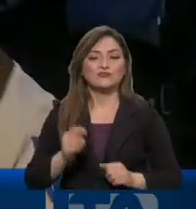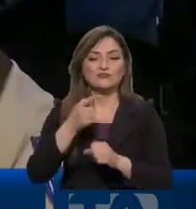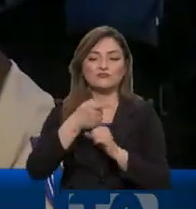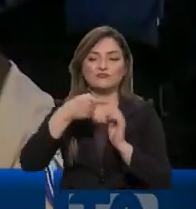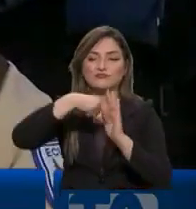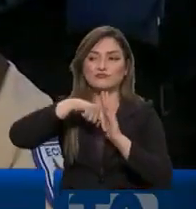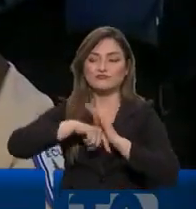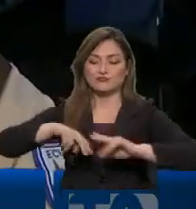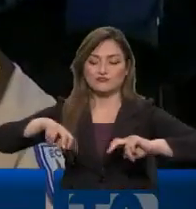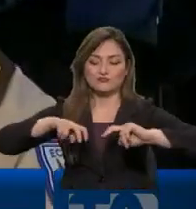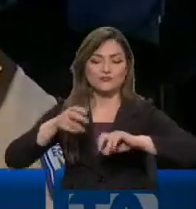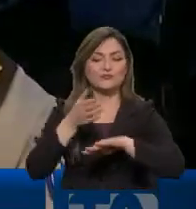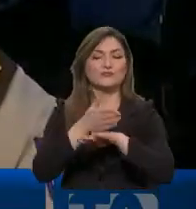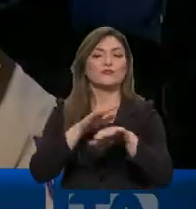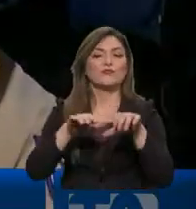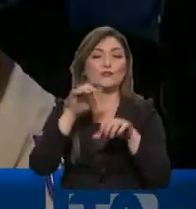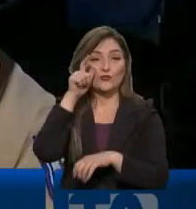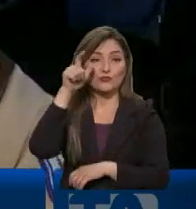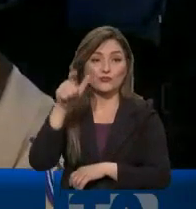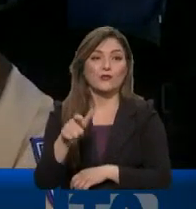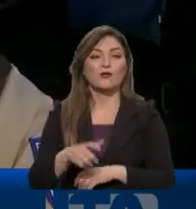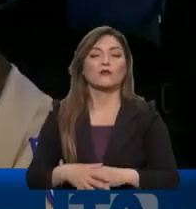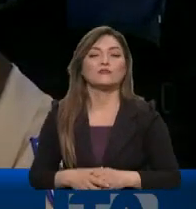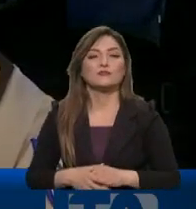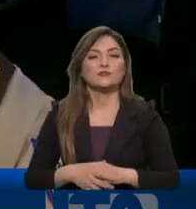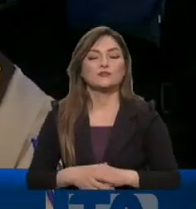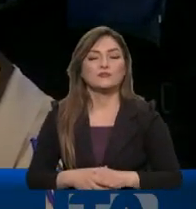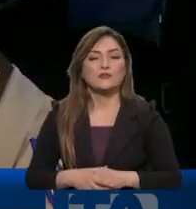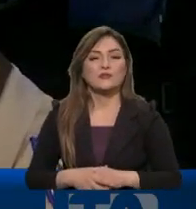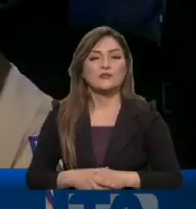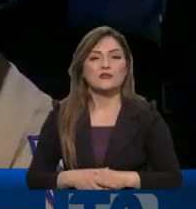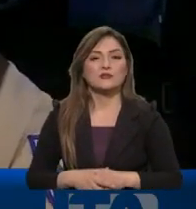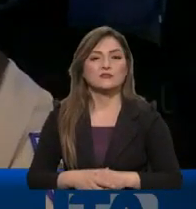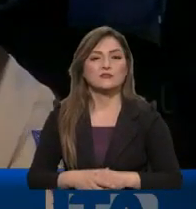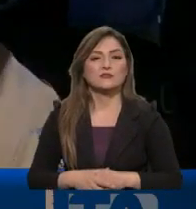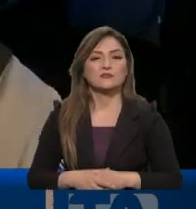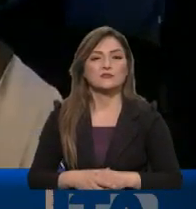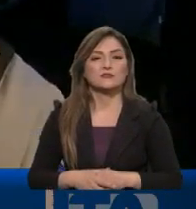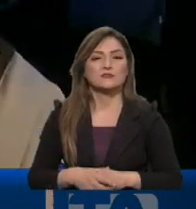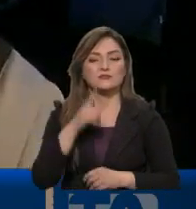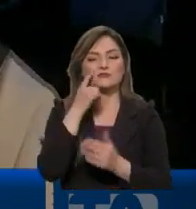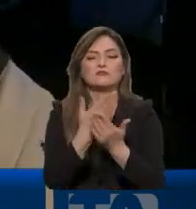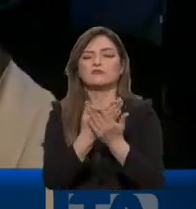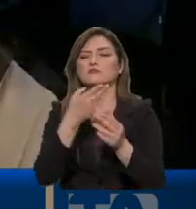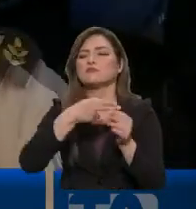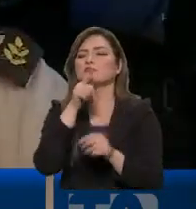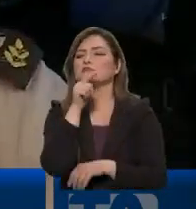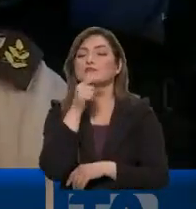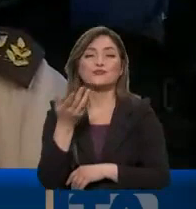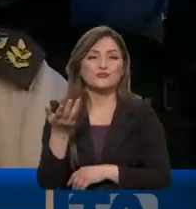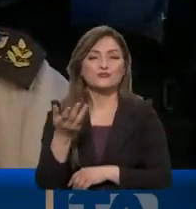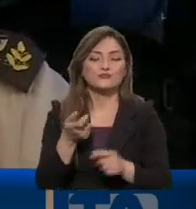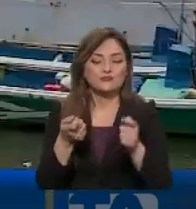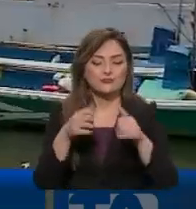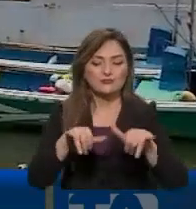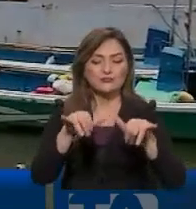investigación previa en coordinación con la Fiscalía, logrando evidenciar e identificar a quienes conforman esta estructura delictiva. Y esta